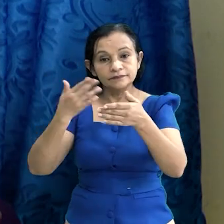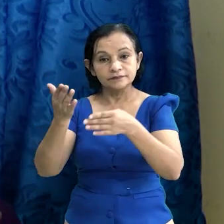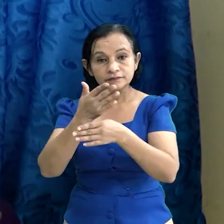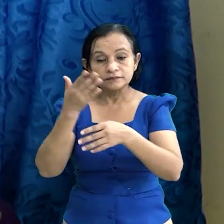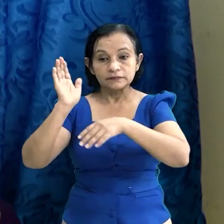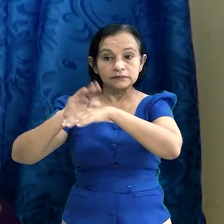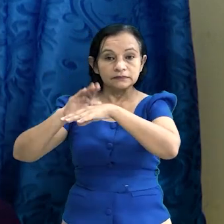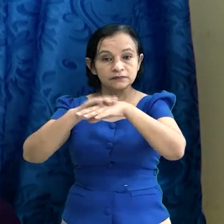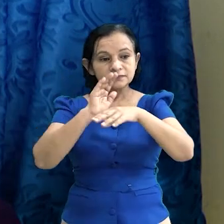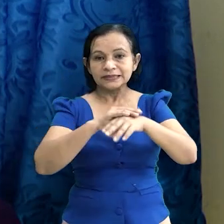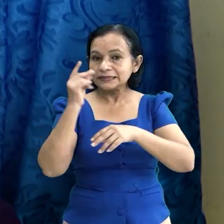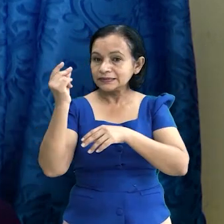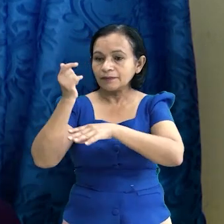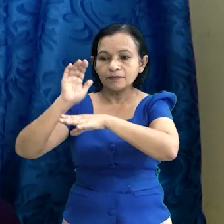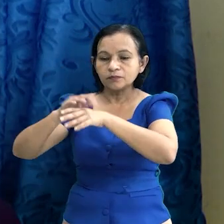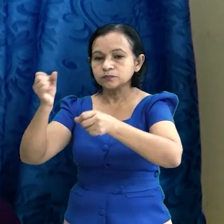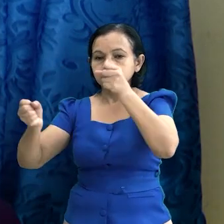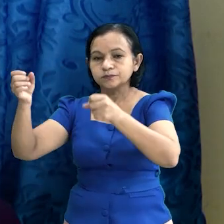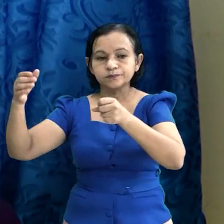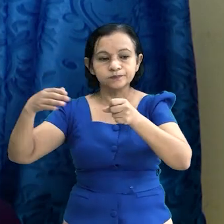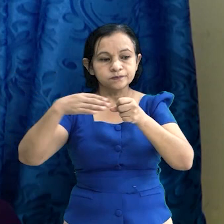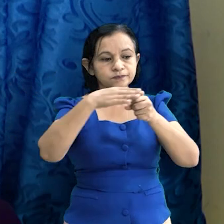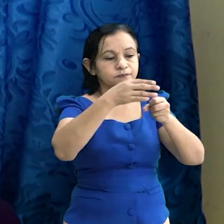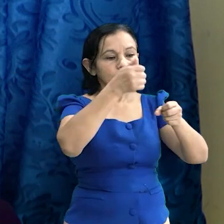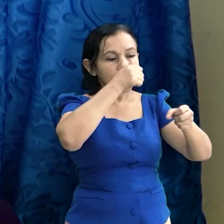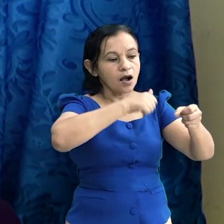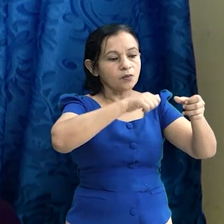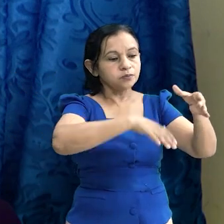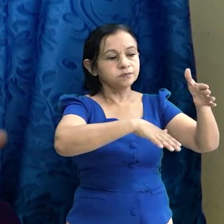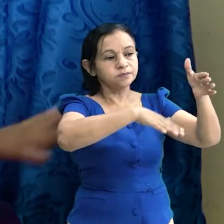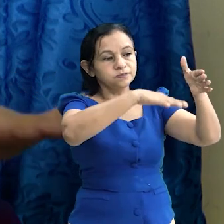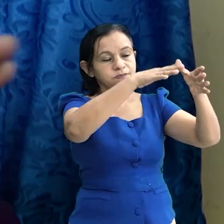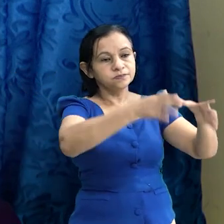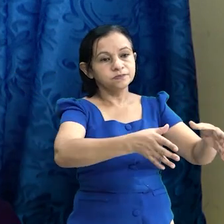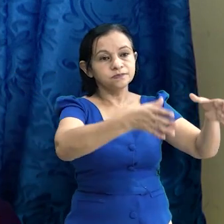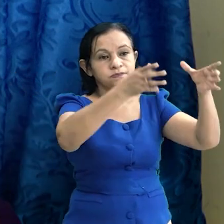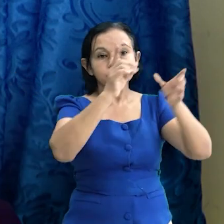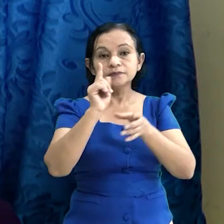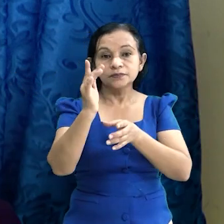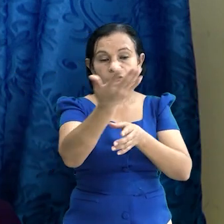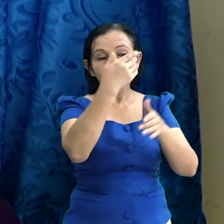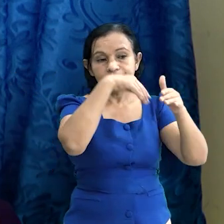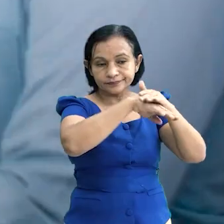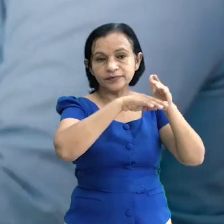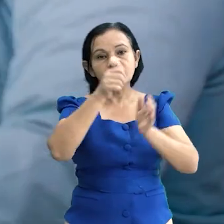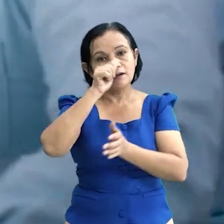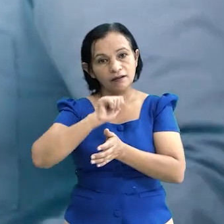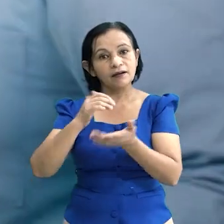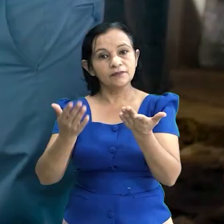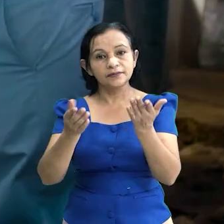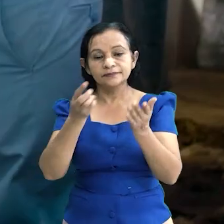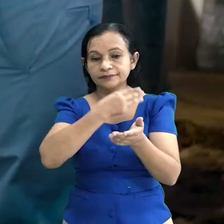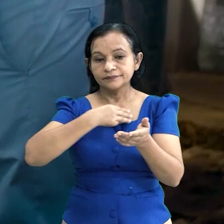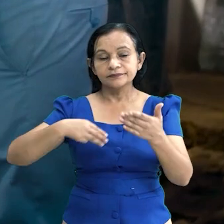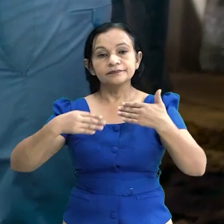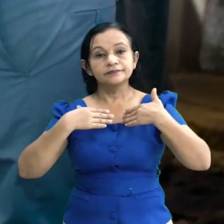hagan el llamado, entonces inmediatamente mandamos a las cisternas a llenar todos los tanques de almacenamiento. Como Ministerio de